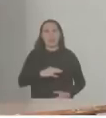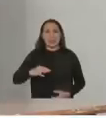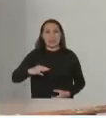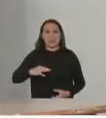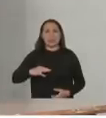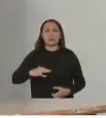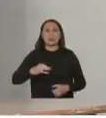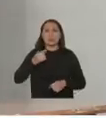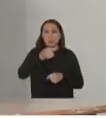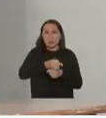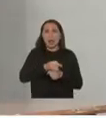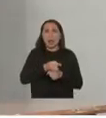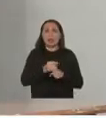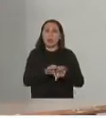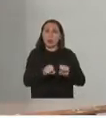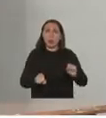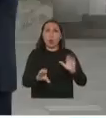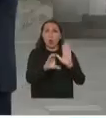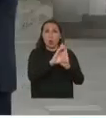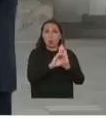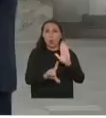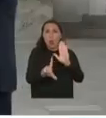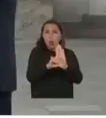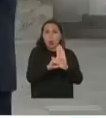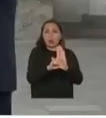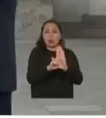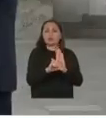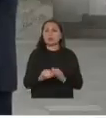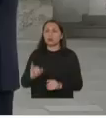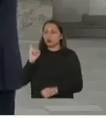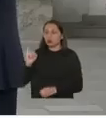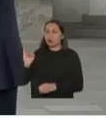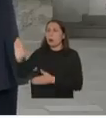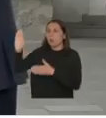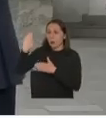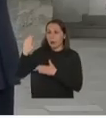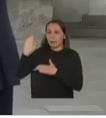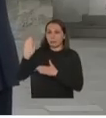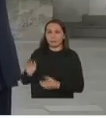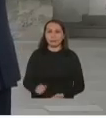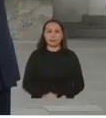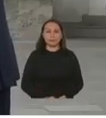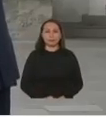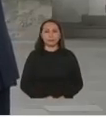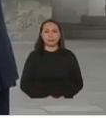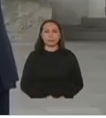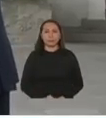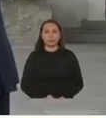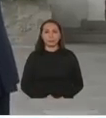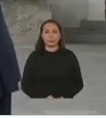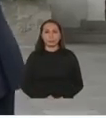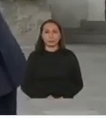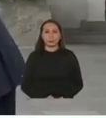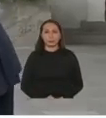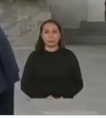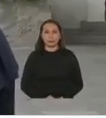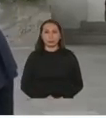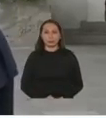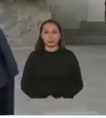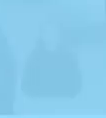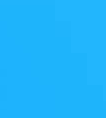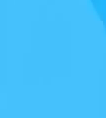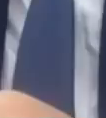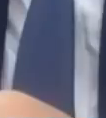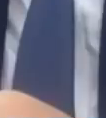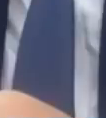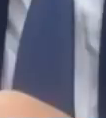relación con Jackson. Bueno, le vamos a preguntar a él mejor. Fidel Espinosa, senador de esta República, militante del Partido Socialista, ¿cómo le va? Bienvenido a